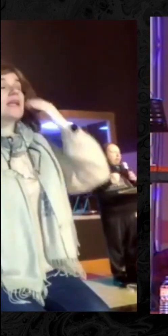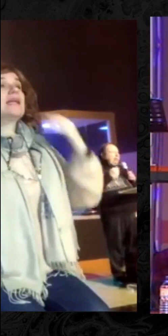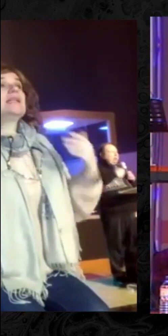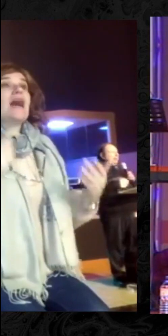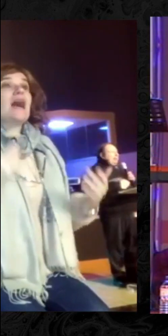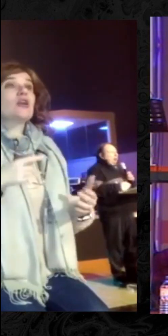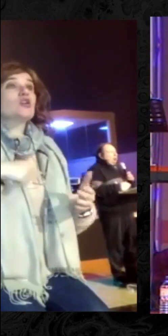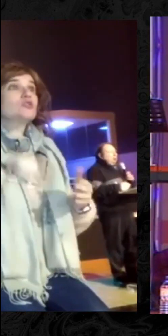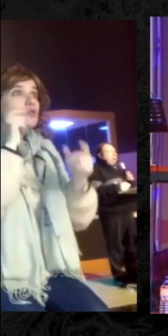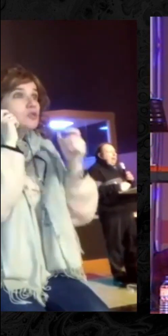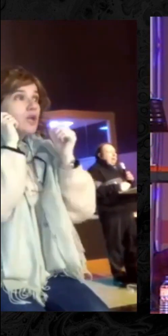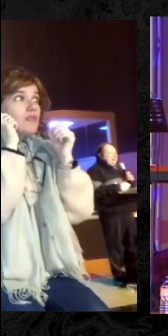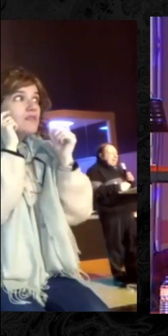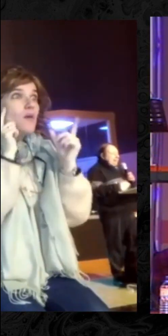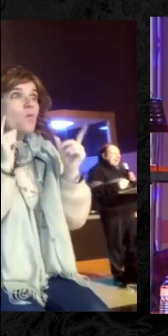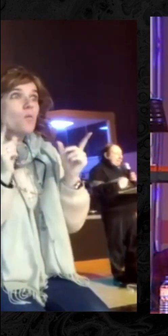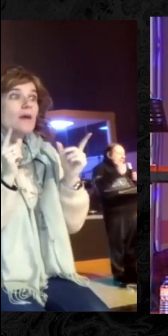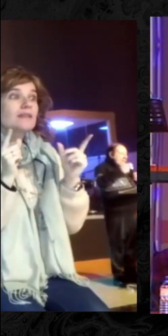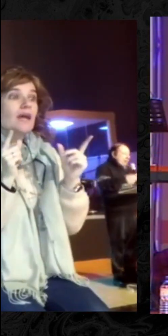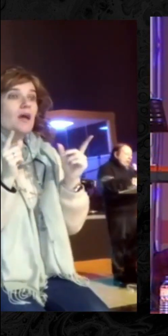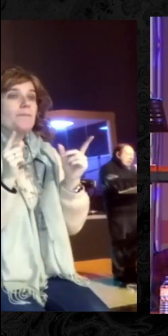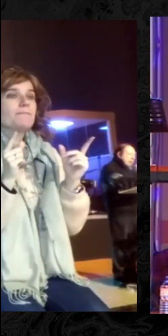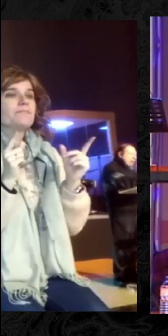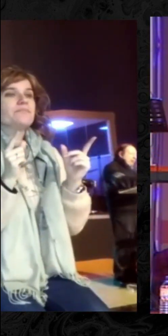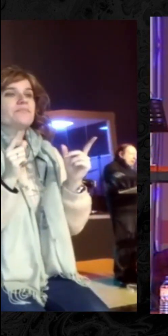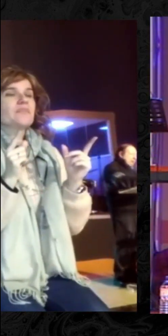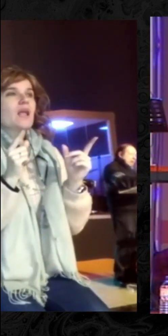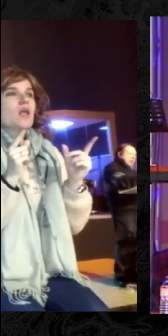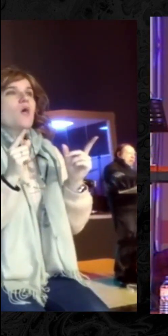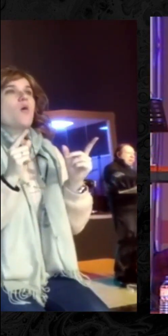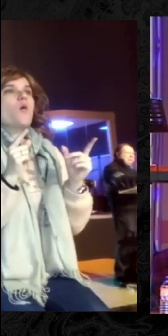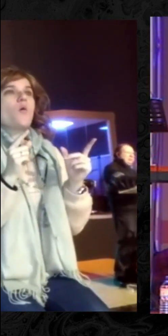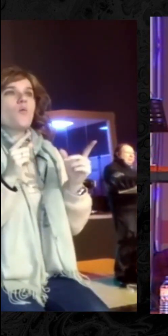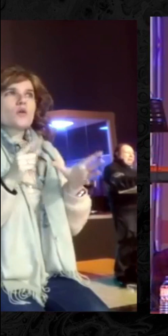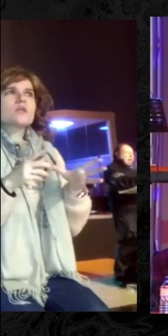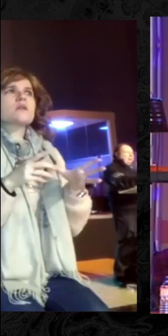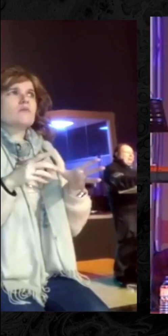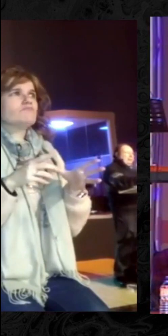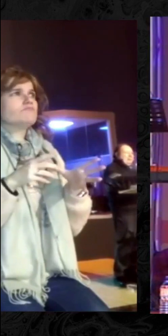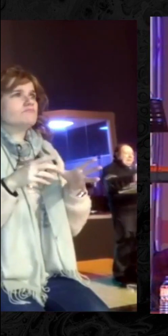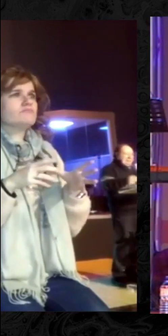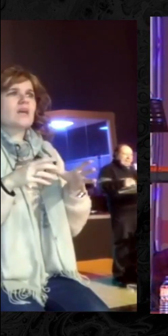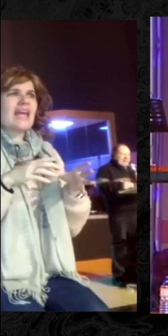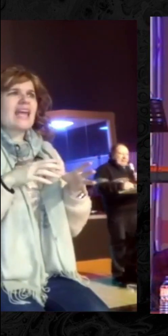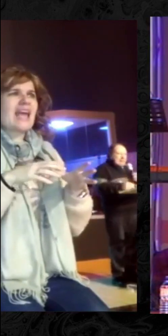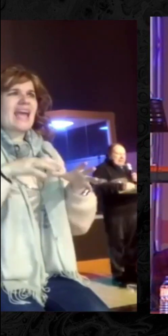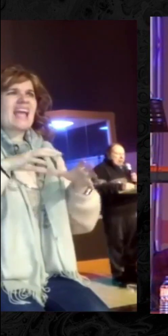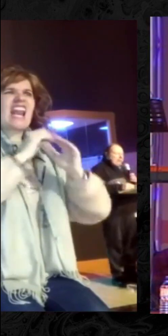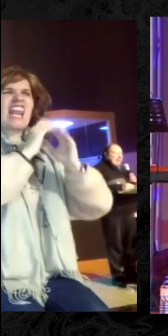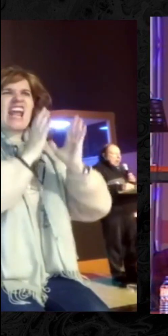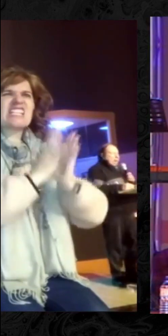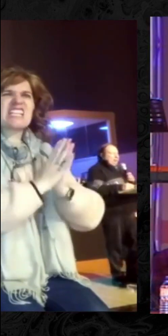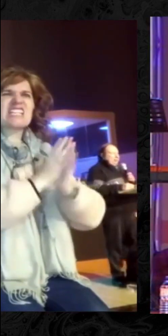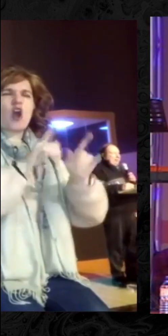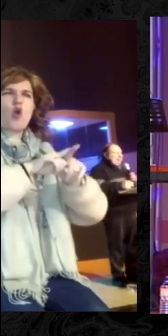vamos a ir notando una Un aumento de presión verdad sobre la iglesia y